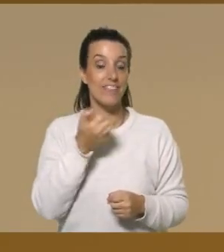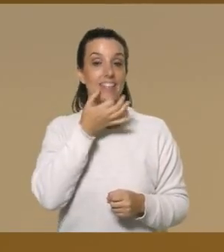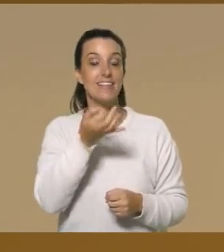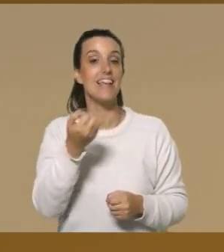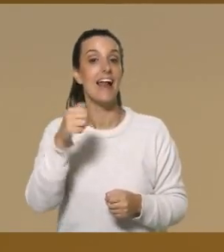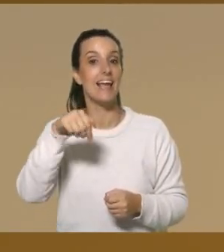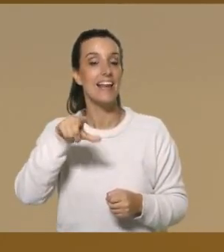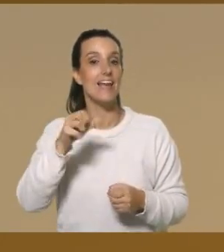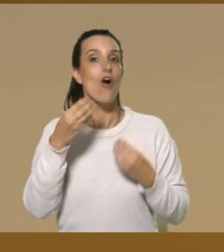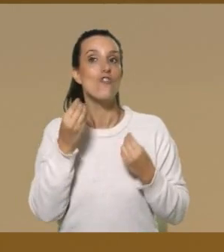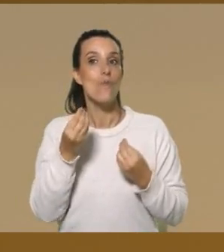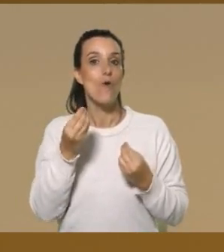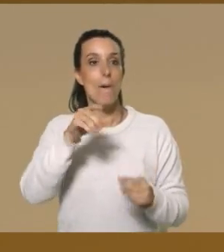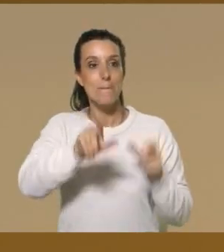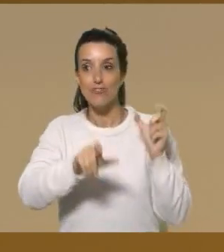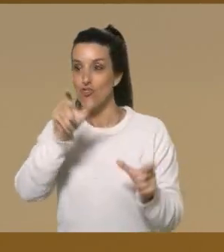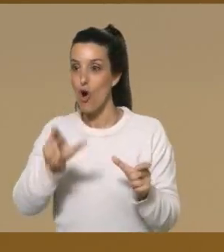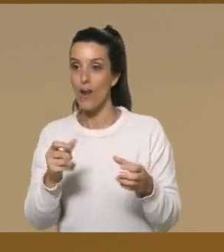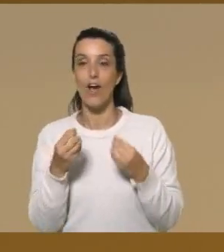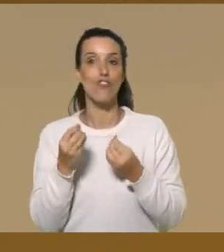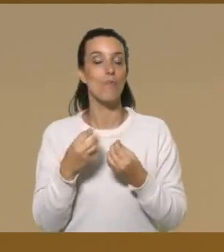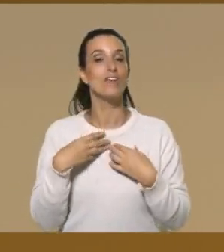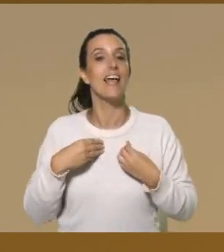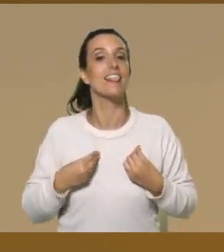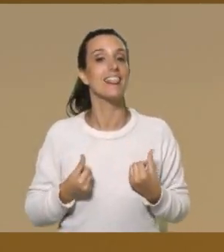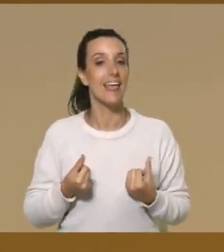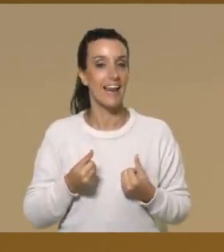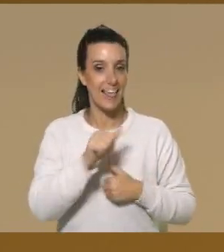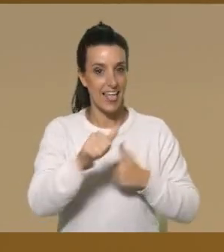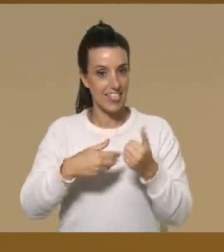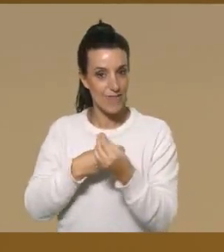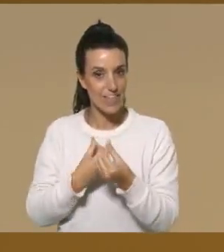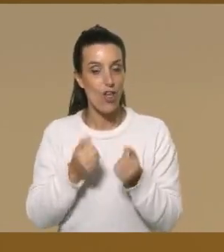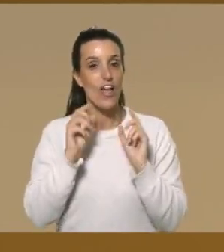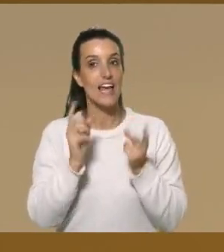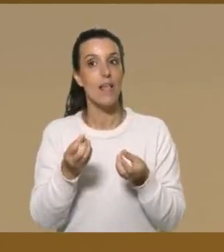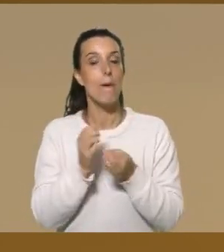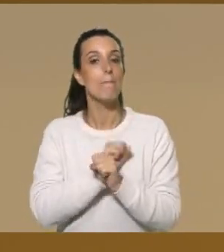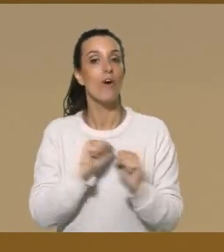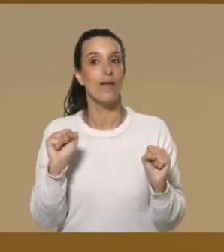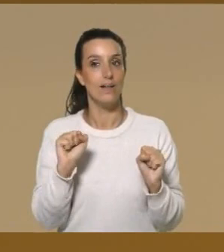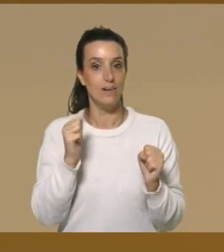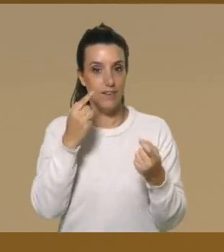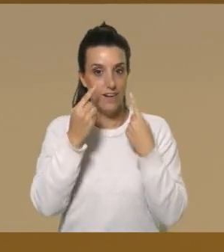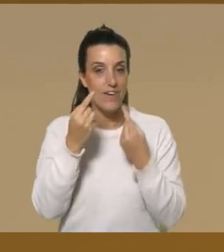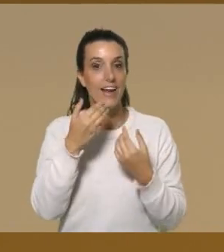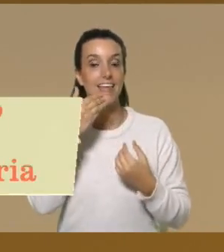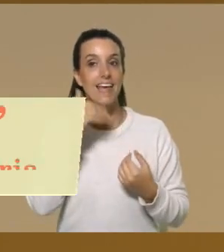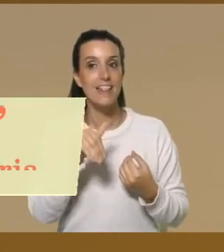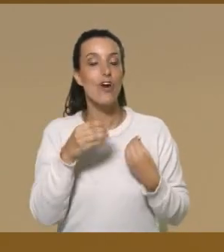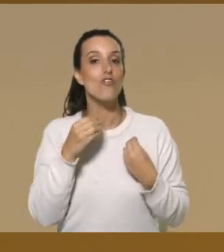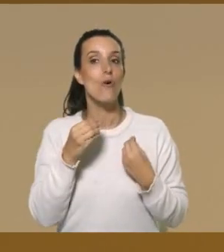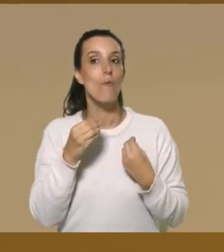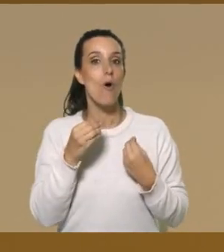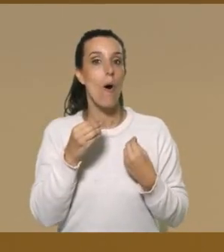que decía Angélica no la repercusión en el público sentido identificado y también el hecho de poder verlo y que sea un